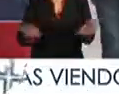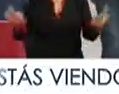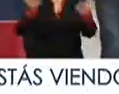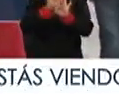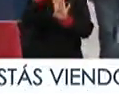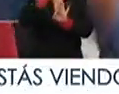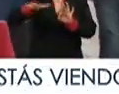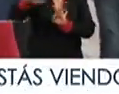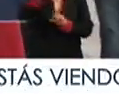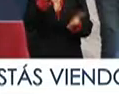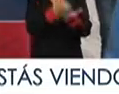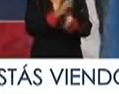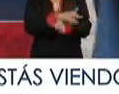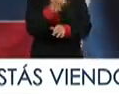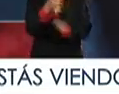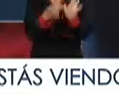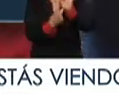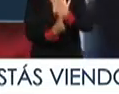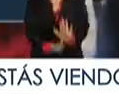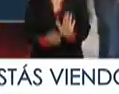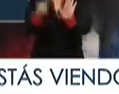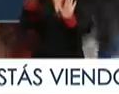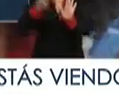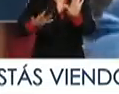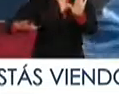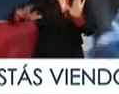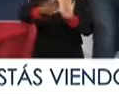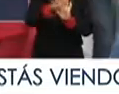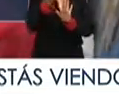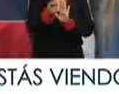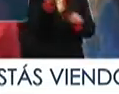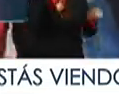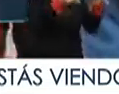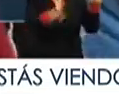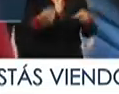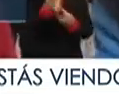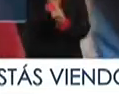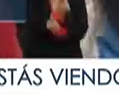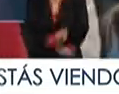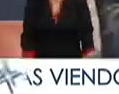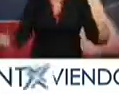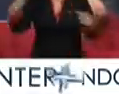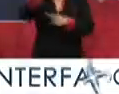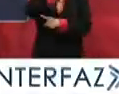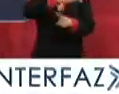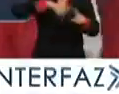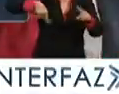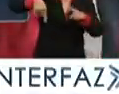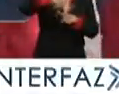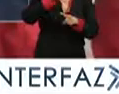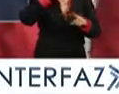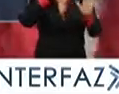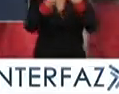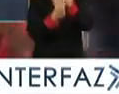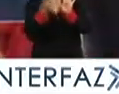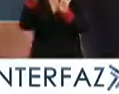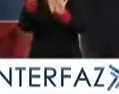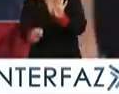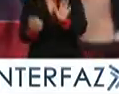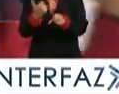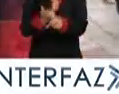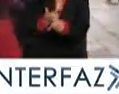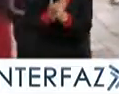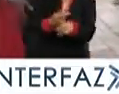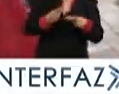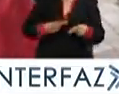importante para la ciudad porque muestra la realidad de esta, los niños de la periferia, muestra lo que sufren